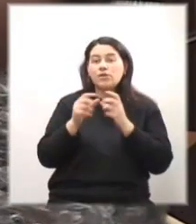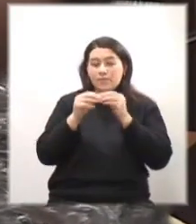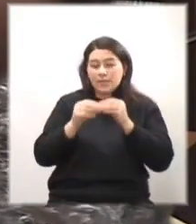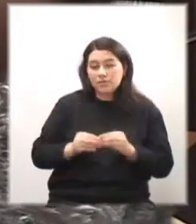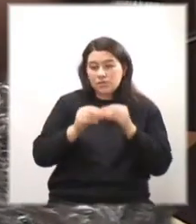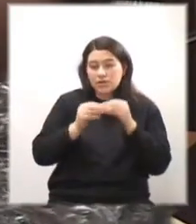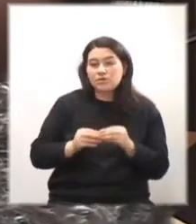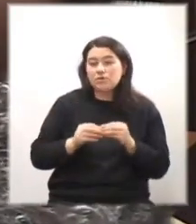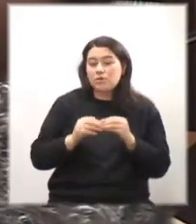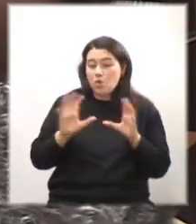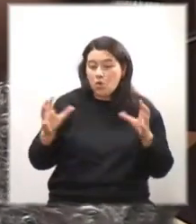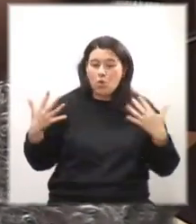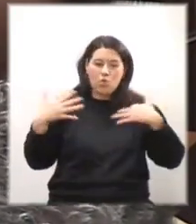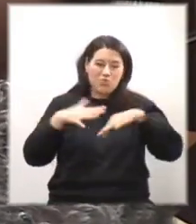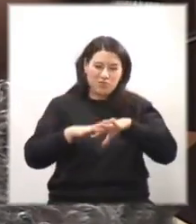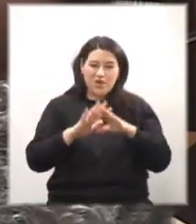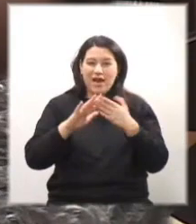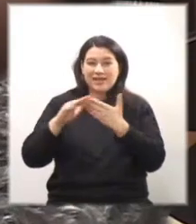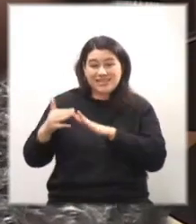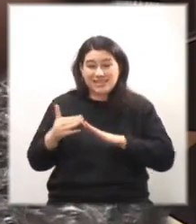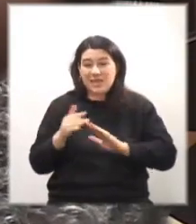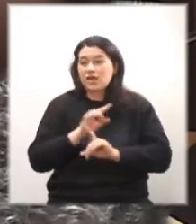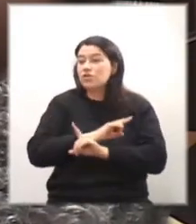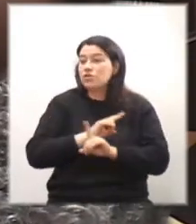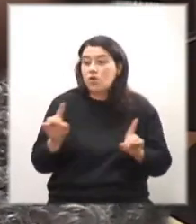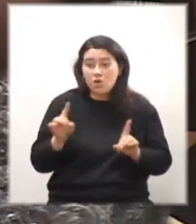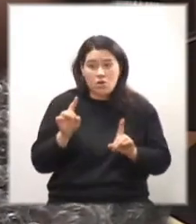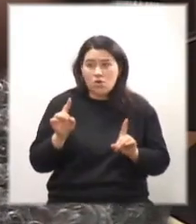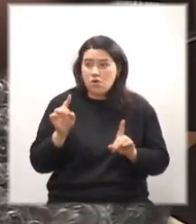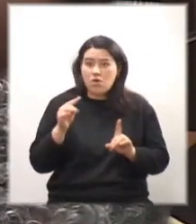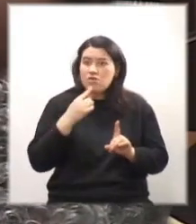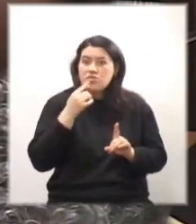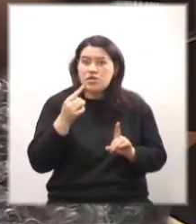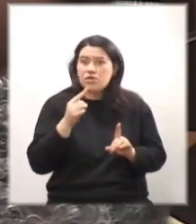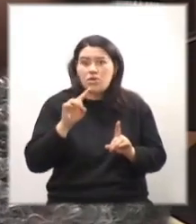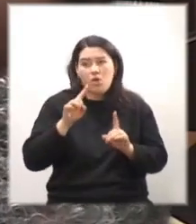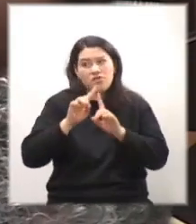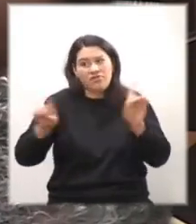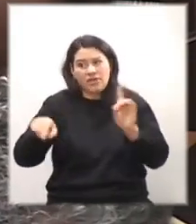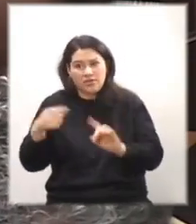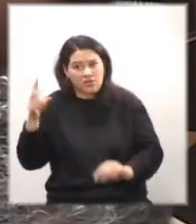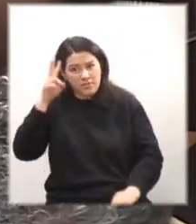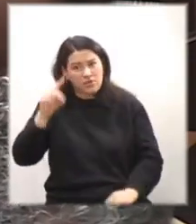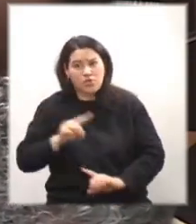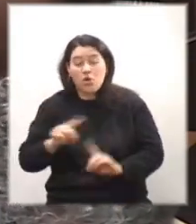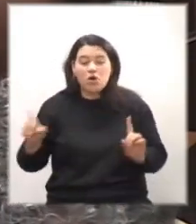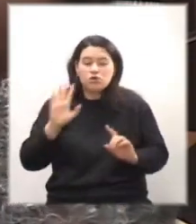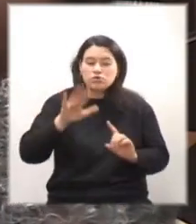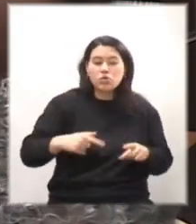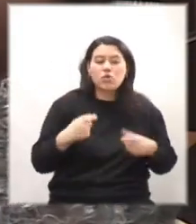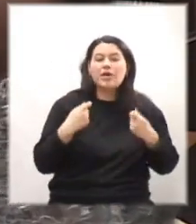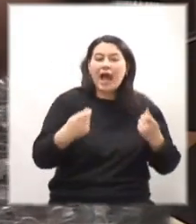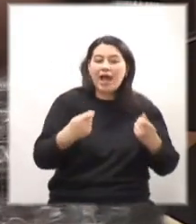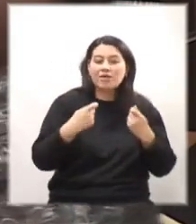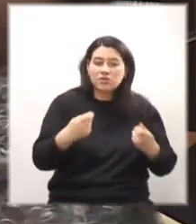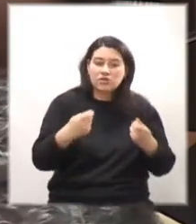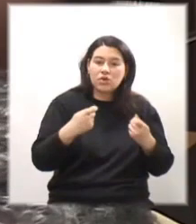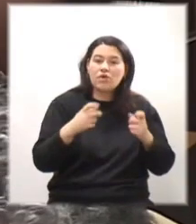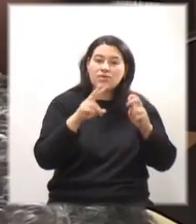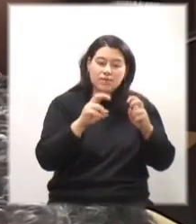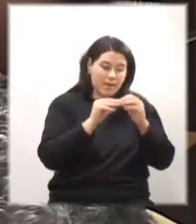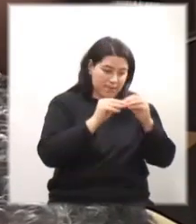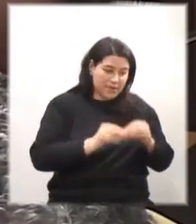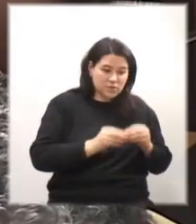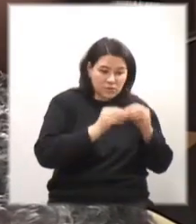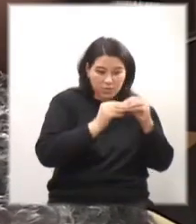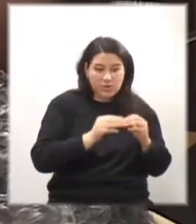Presupuesto integrada con Hacienda y que no desmintió. Estamos hablando de gasto que no pasa por los